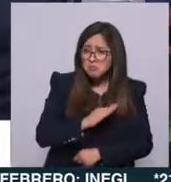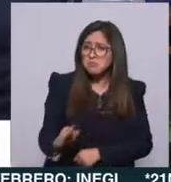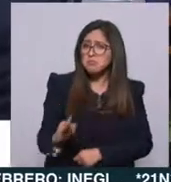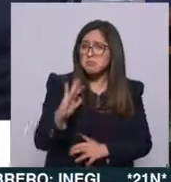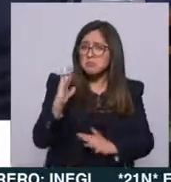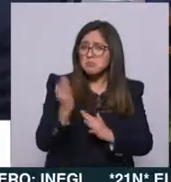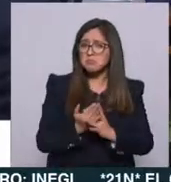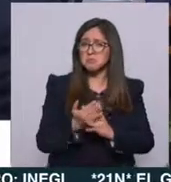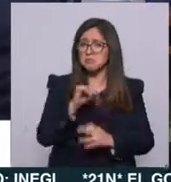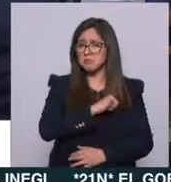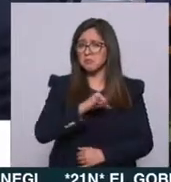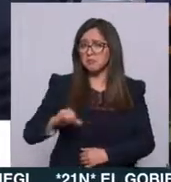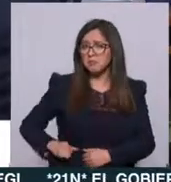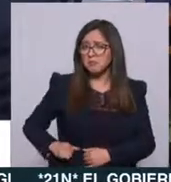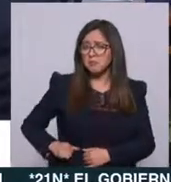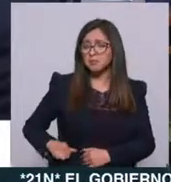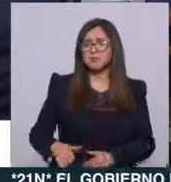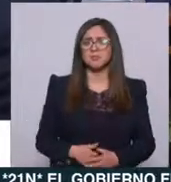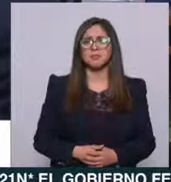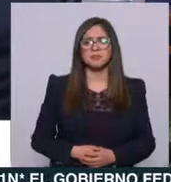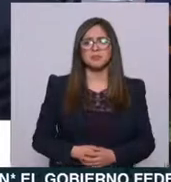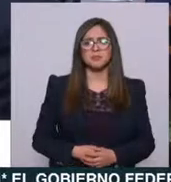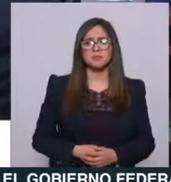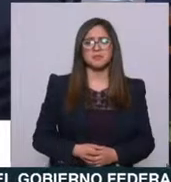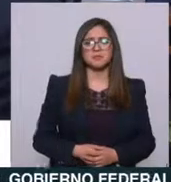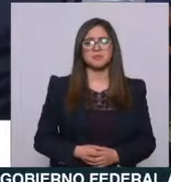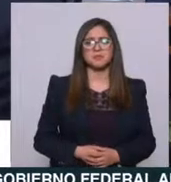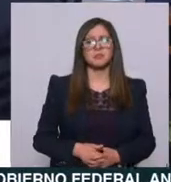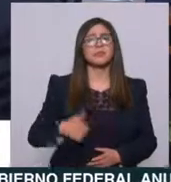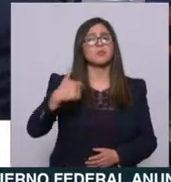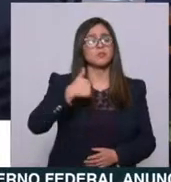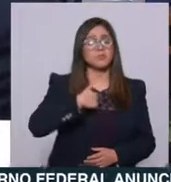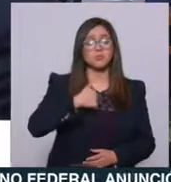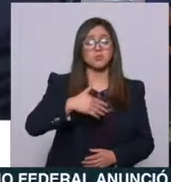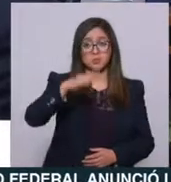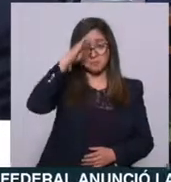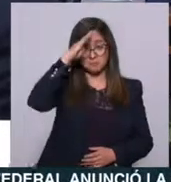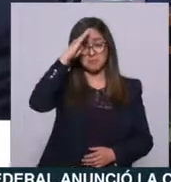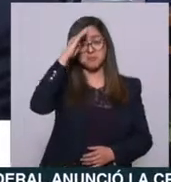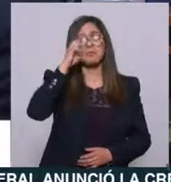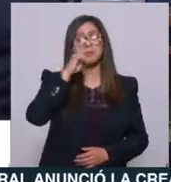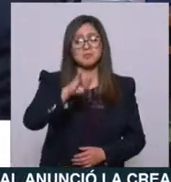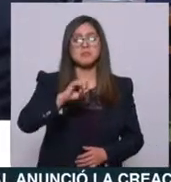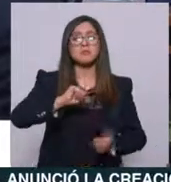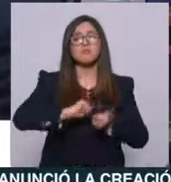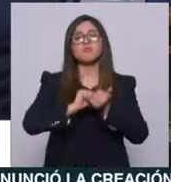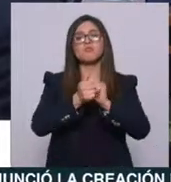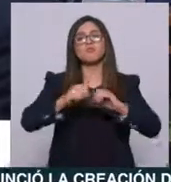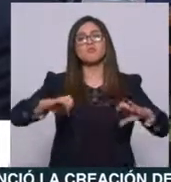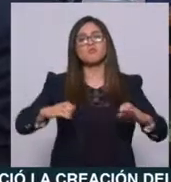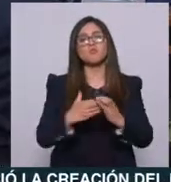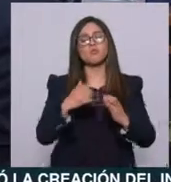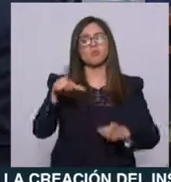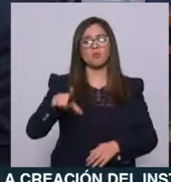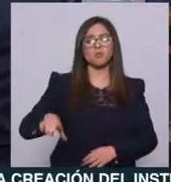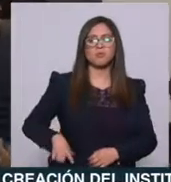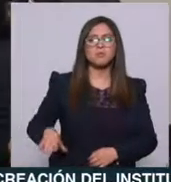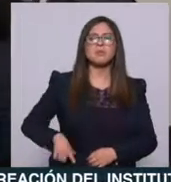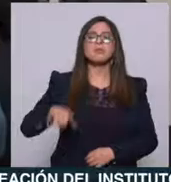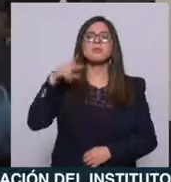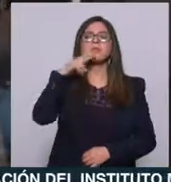una situación conveniente desde el punto de vista de gobernabilidad y de eficiencia